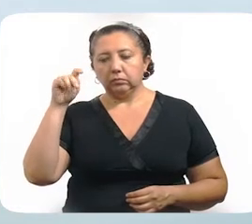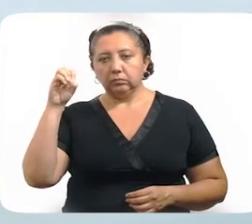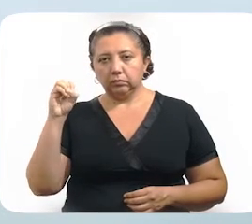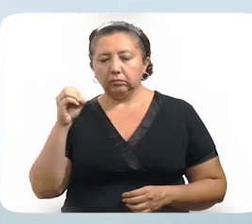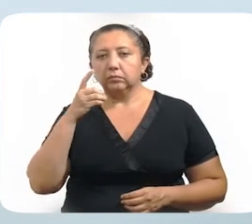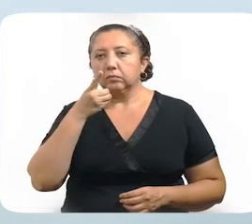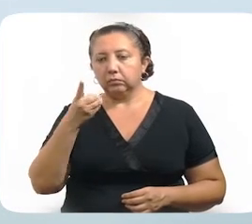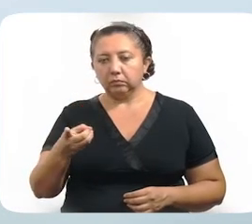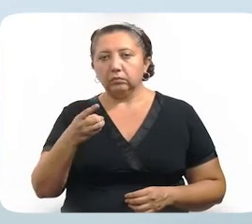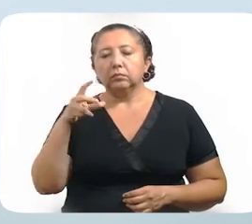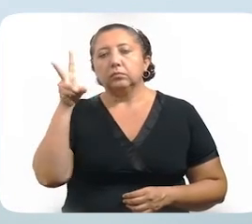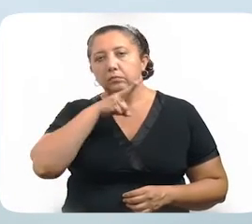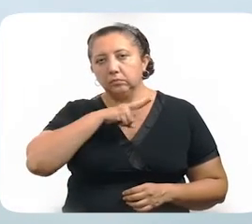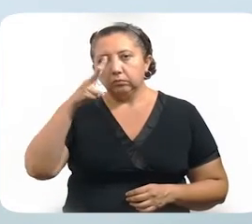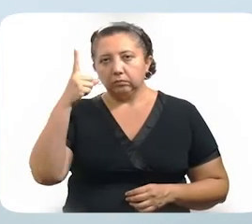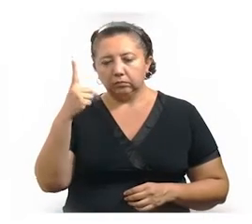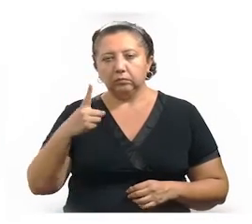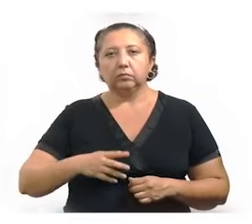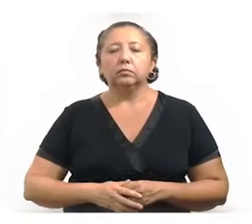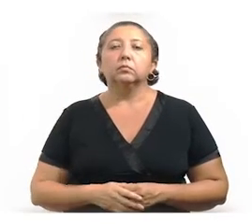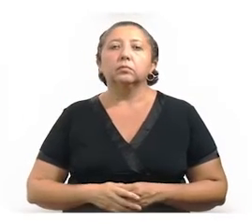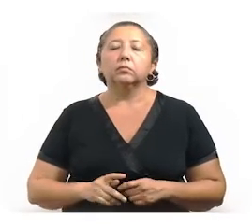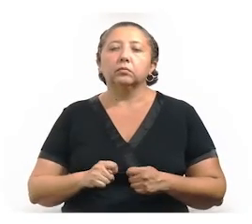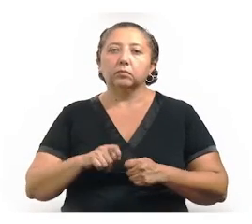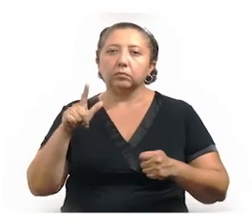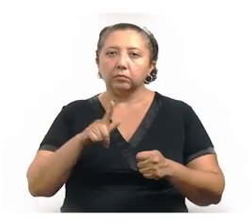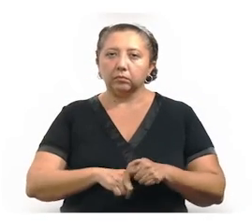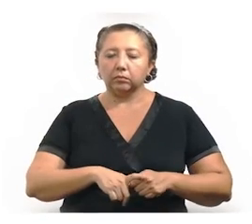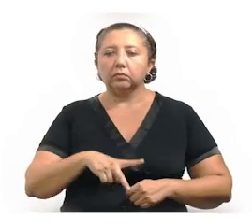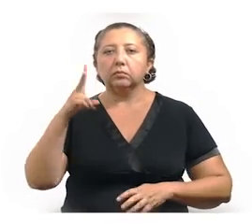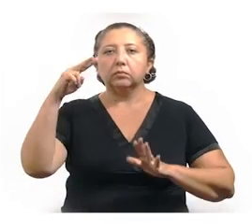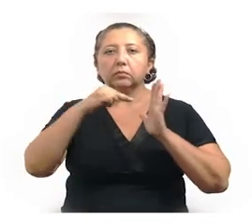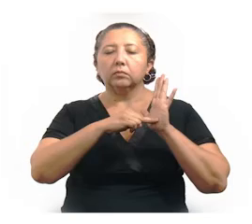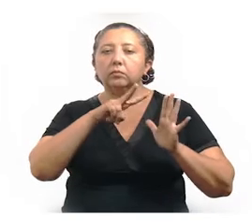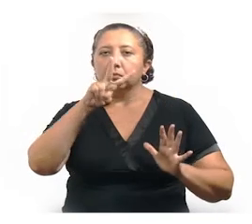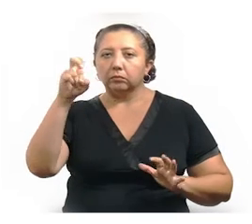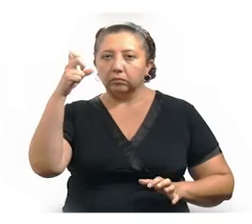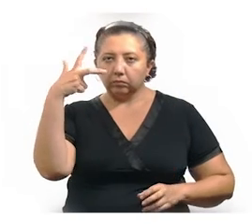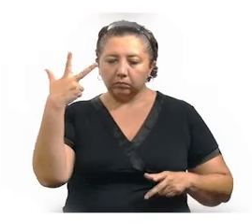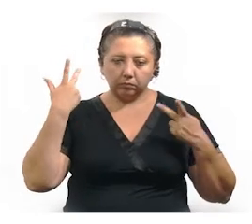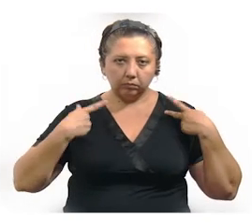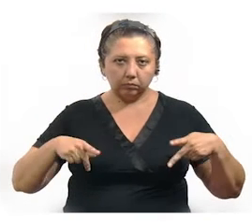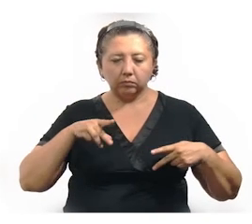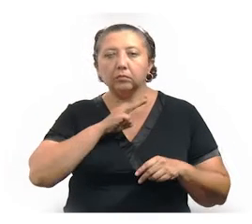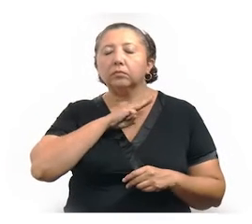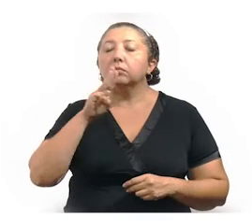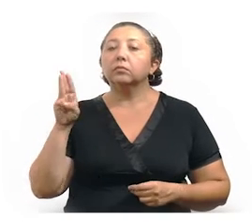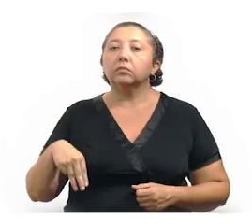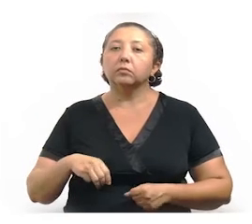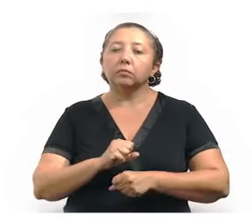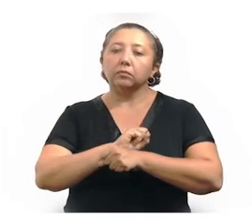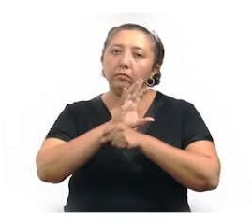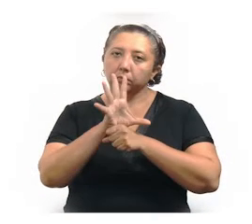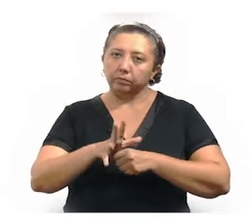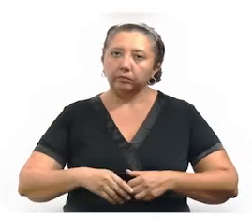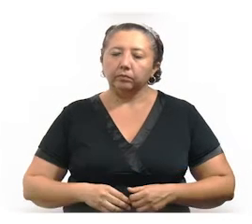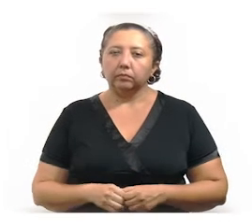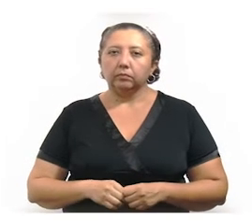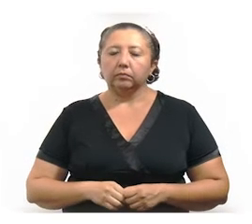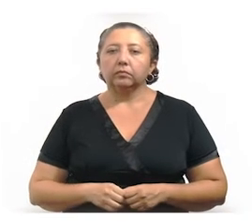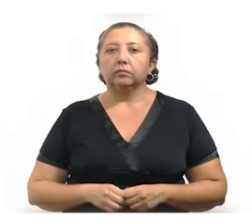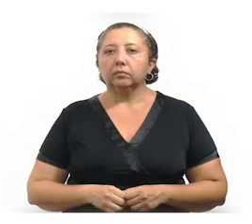tixcacalcupul y valladolid 1 en total son 2 mil 208 de las personas fallecidas a causa del coronavirus